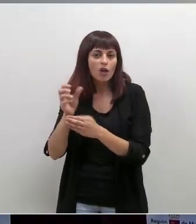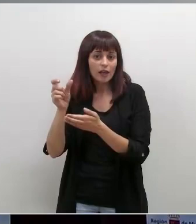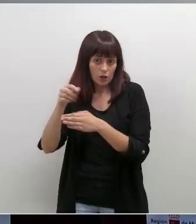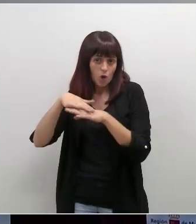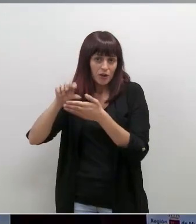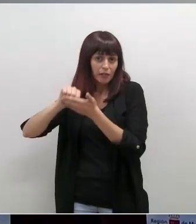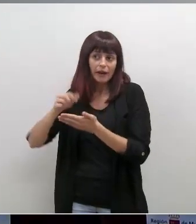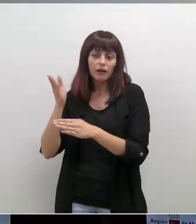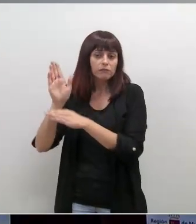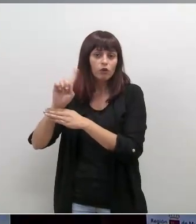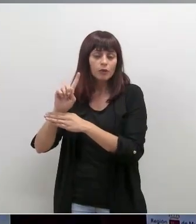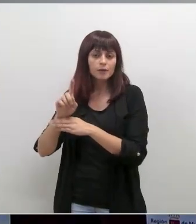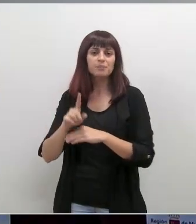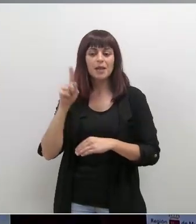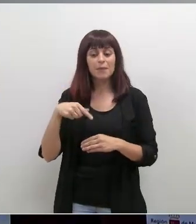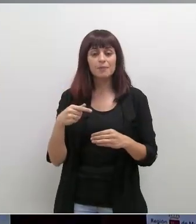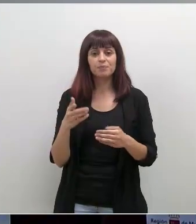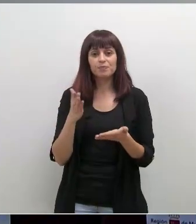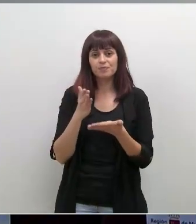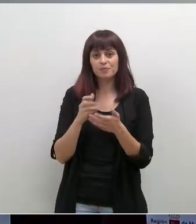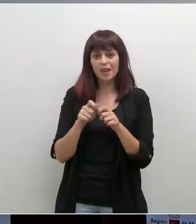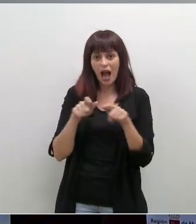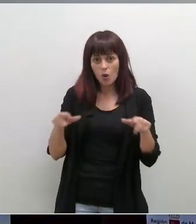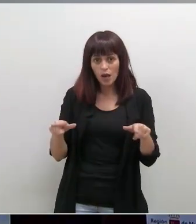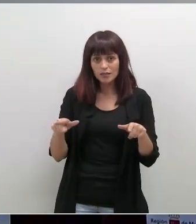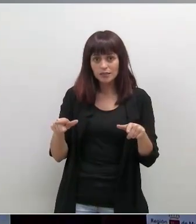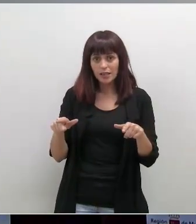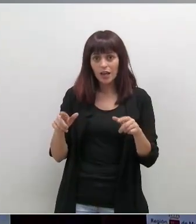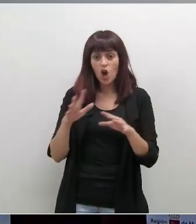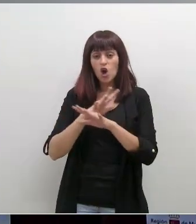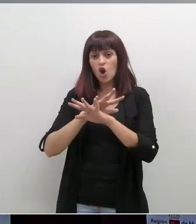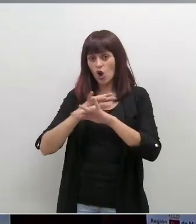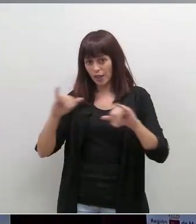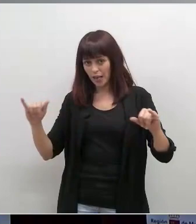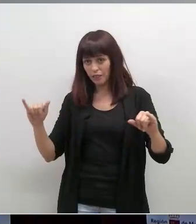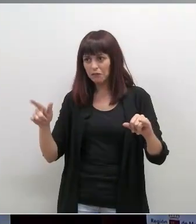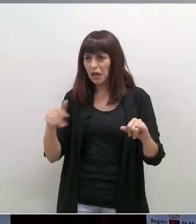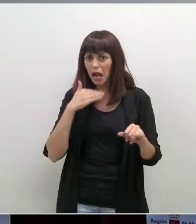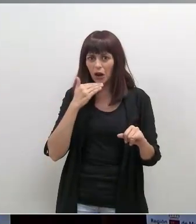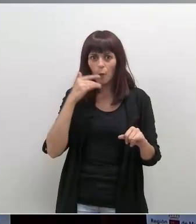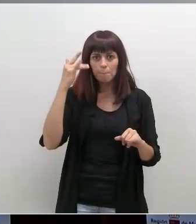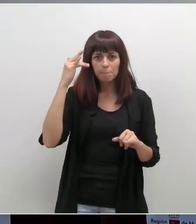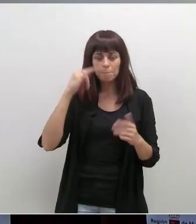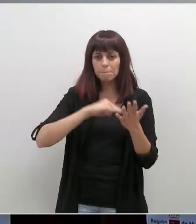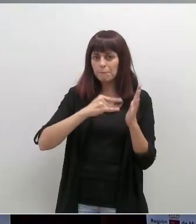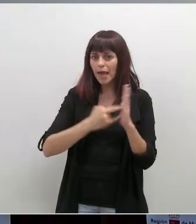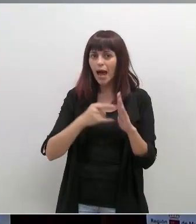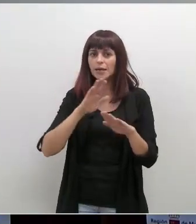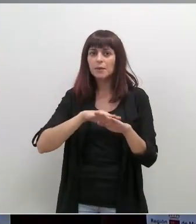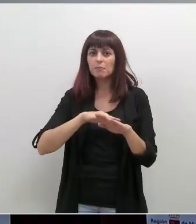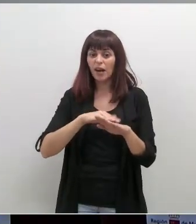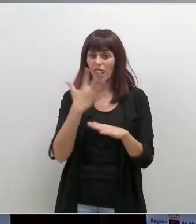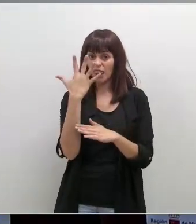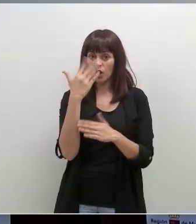las aulas de conciliación, que finalmente sabemos que no se van a poner en marcha, si hay algún plan para evitar que se pierdan esos 5